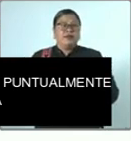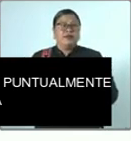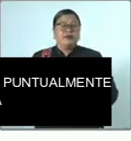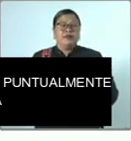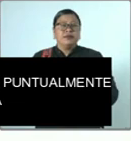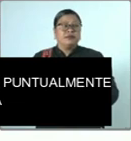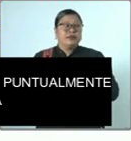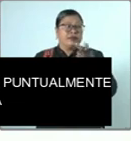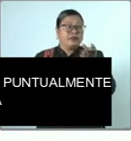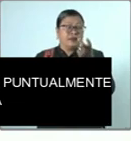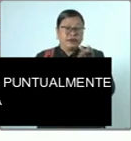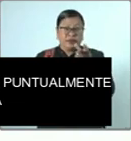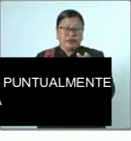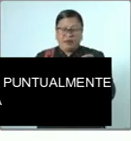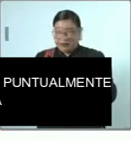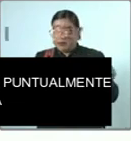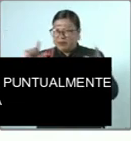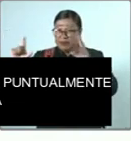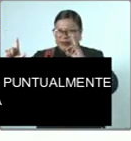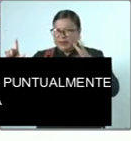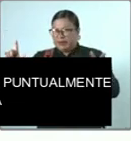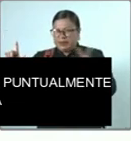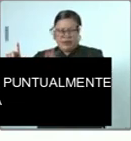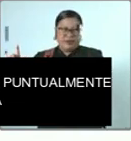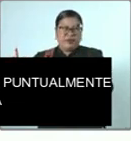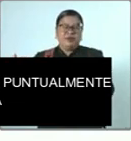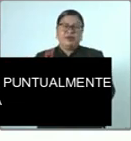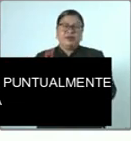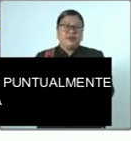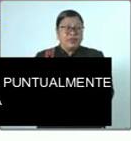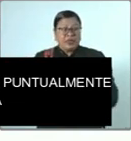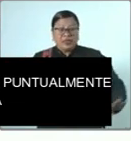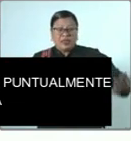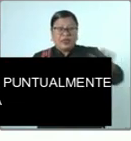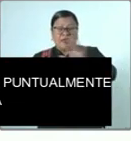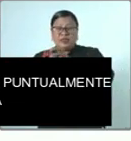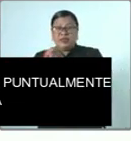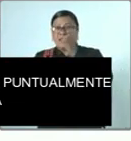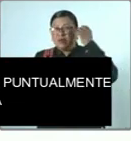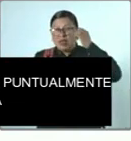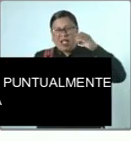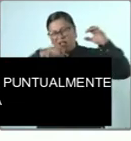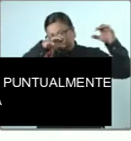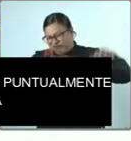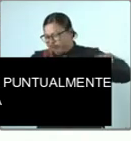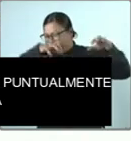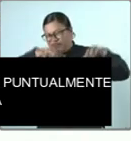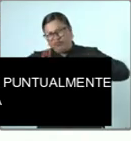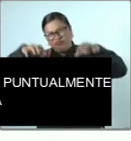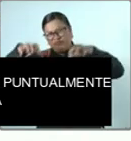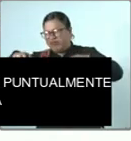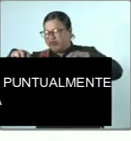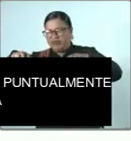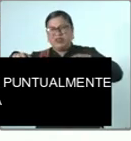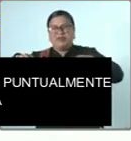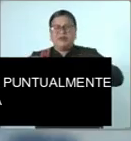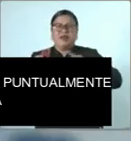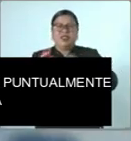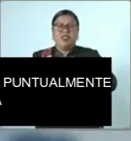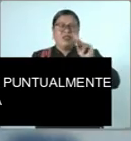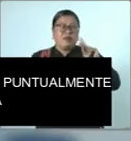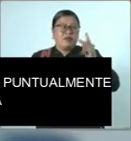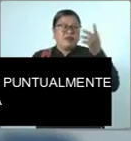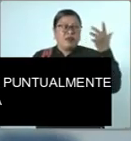Bueno, este es el fenómeno. Ustedes pueden observar cómo casi todo el estado de Oaxaca tiene lluvias, básicamente en la zona de la cuenca